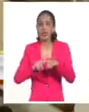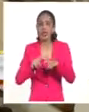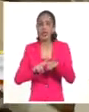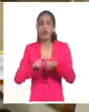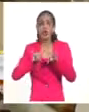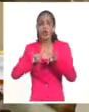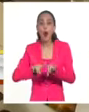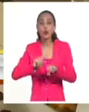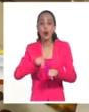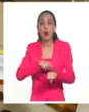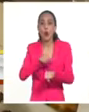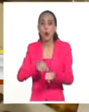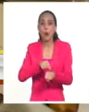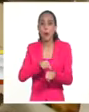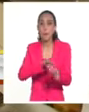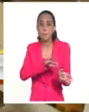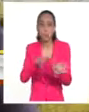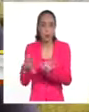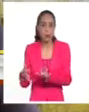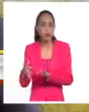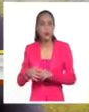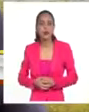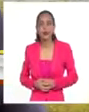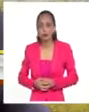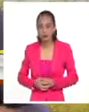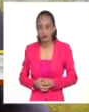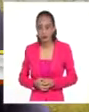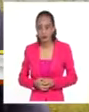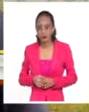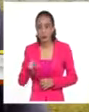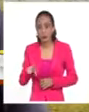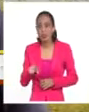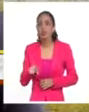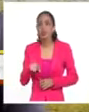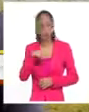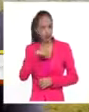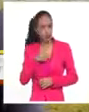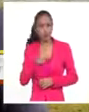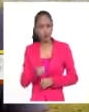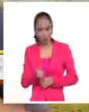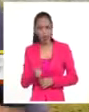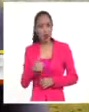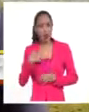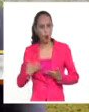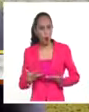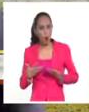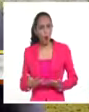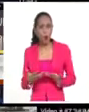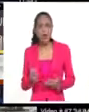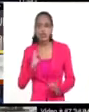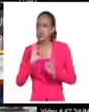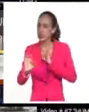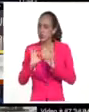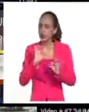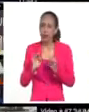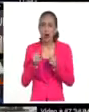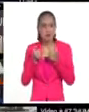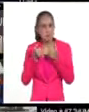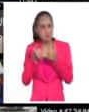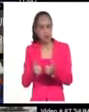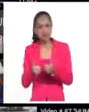como promedio, que esto nos da un confort de vida muy grande, una seguridad de vida muy grande.